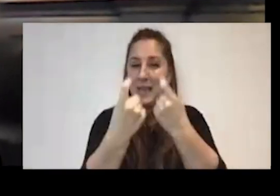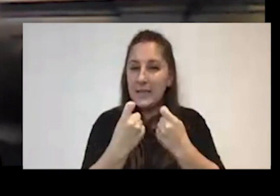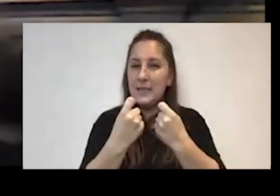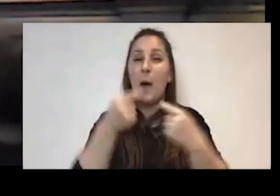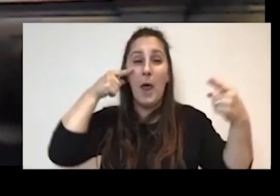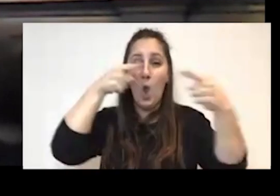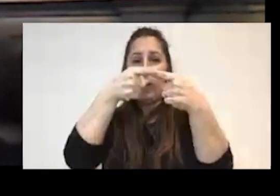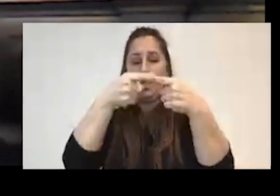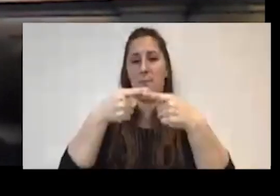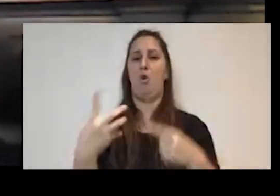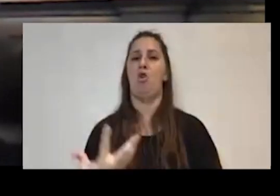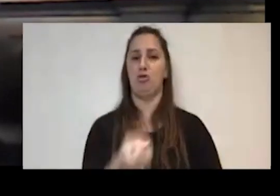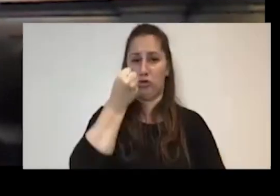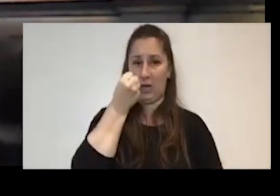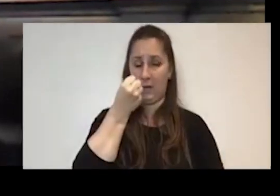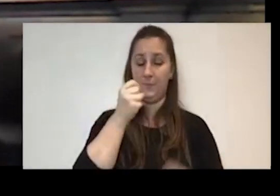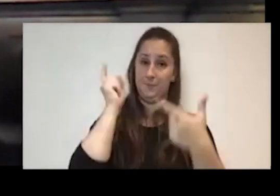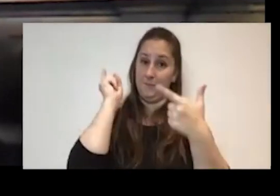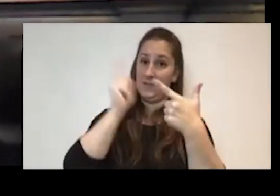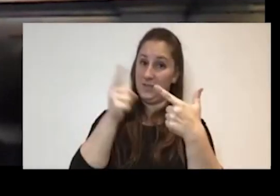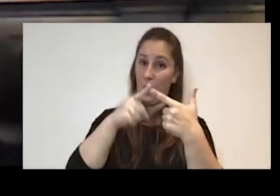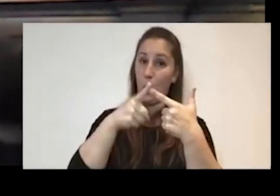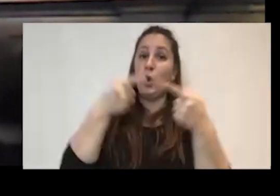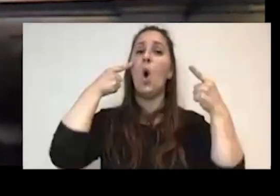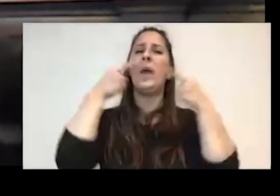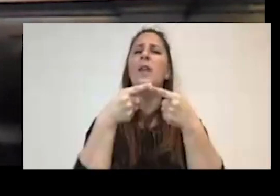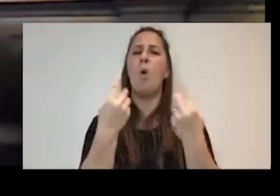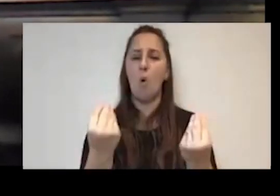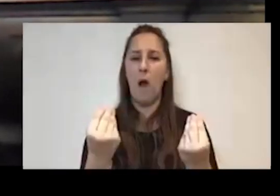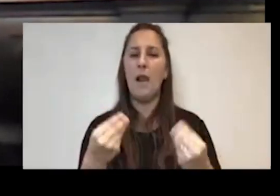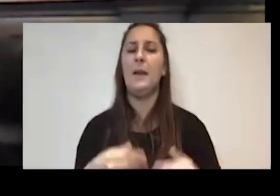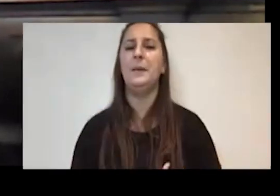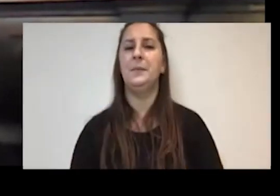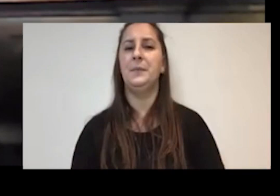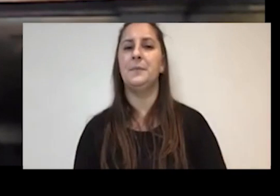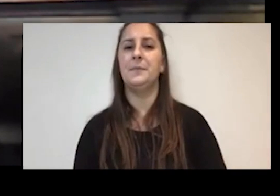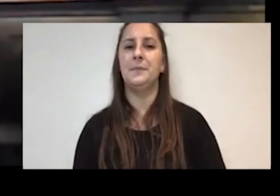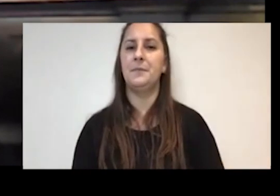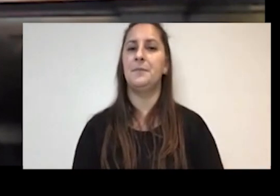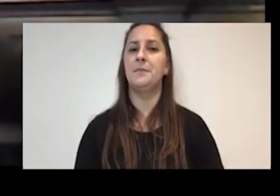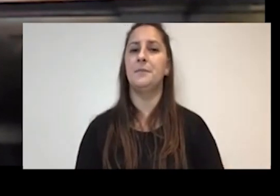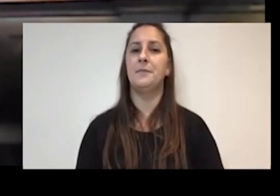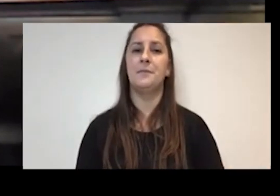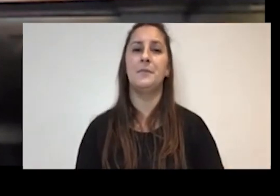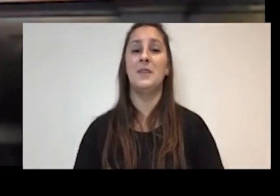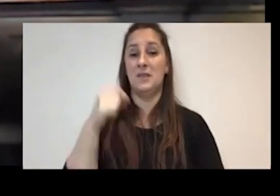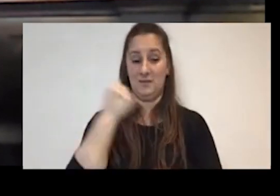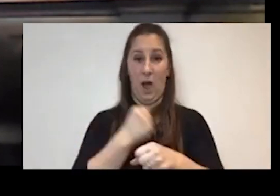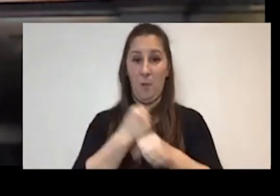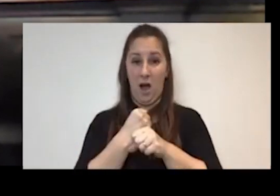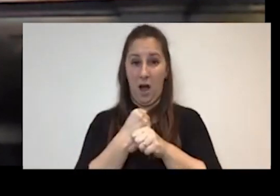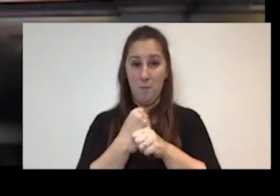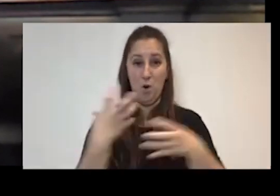ese objetivo. El segundo objetivo es justamente que a partir de este